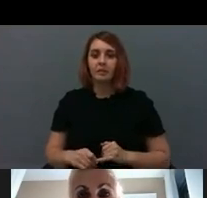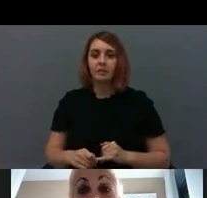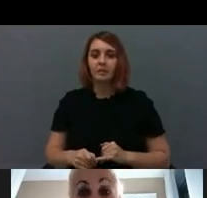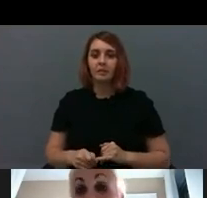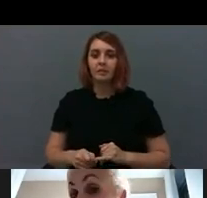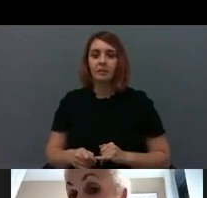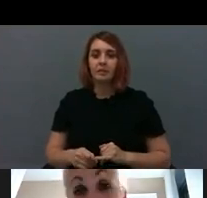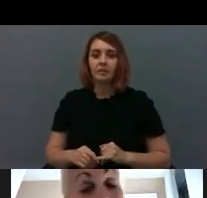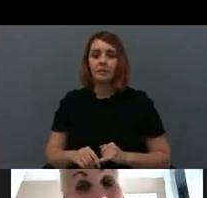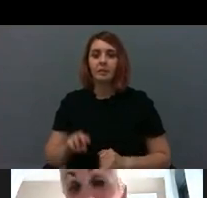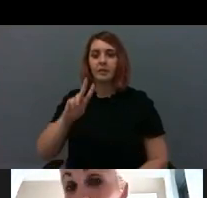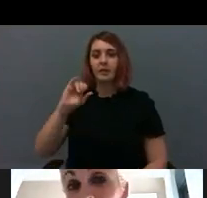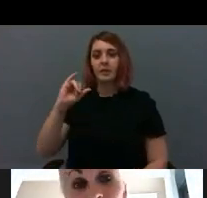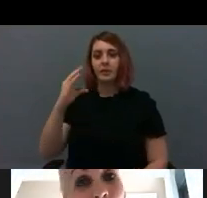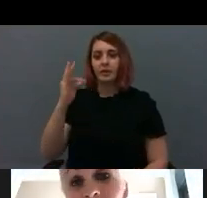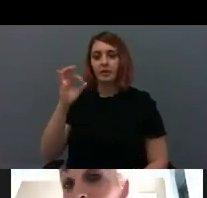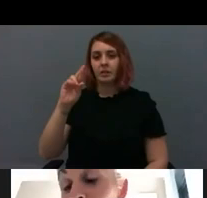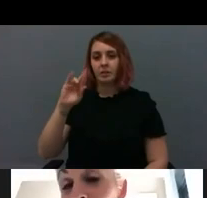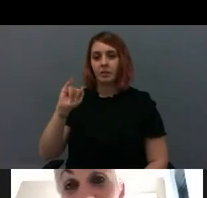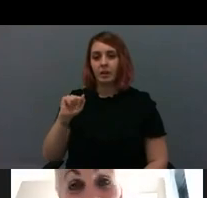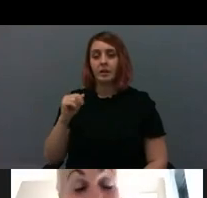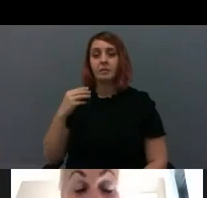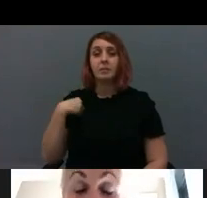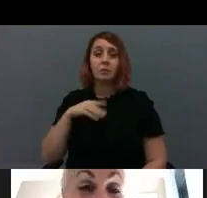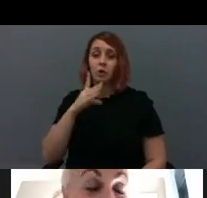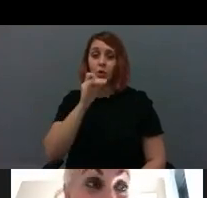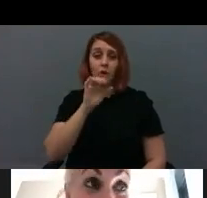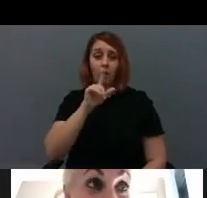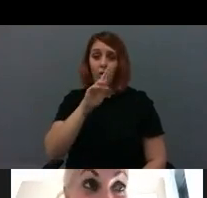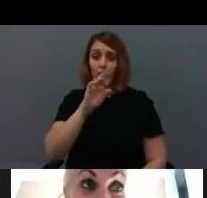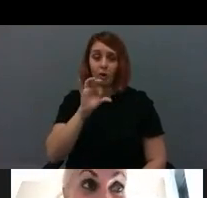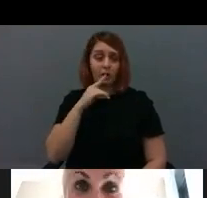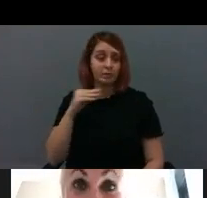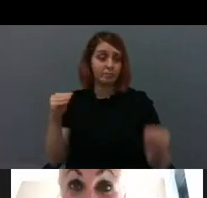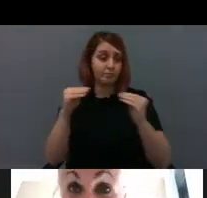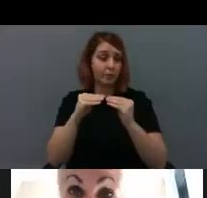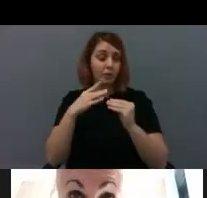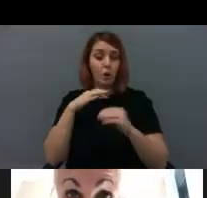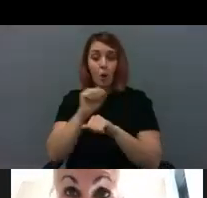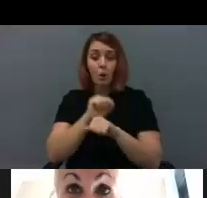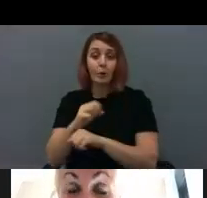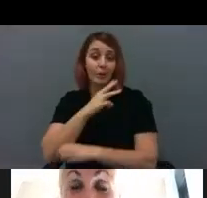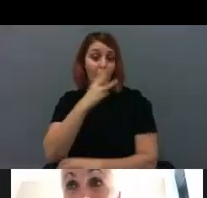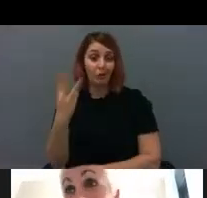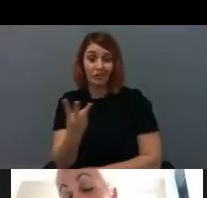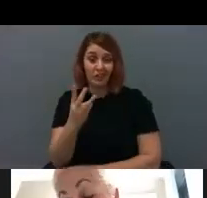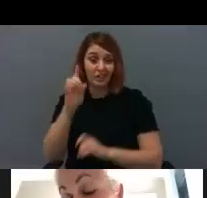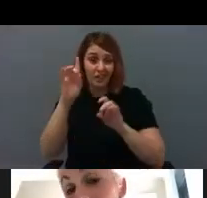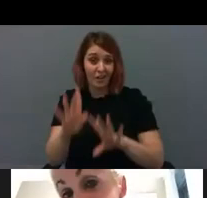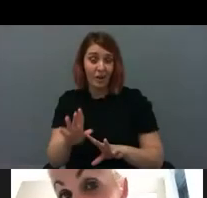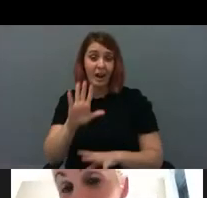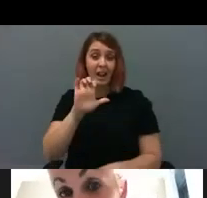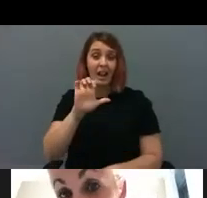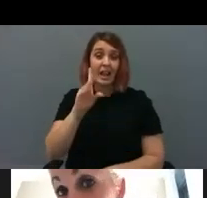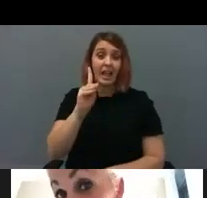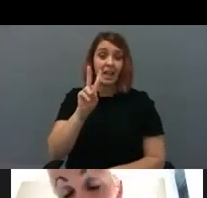Victoria, por ejemplo. Yo opino igual que Dolores, o sea, yo creo que los protejo a los tres igual, a Edu quizás